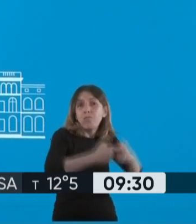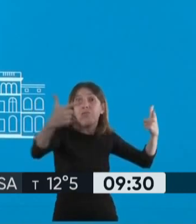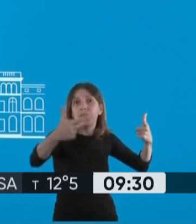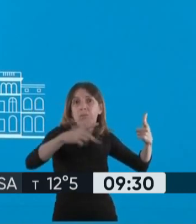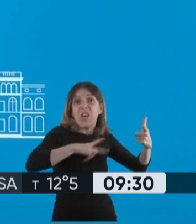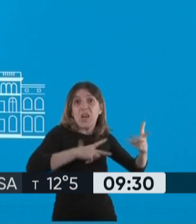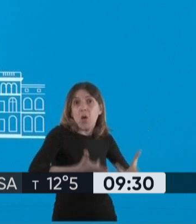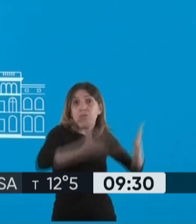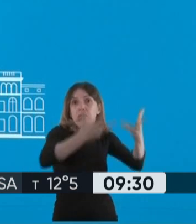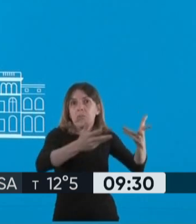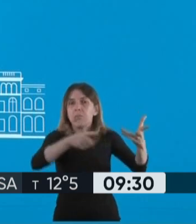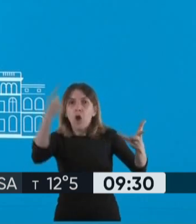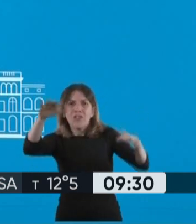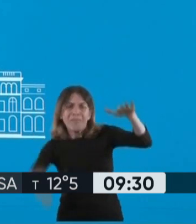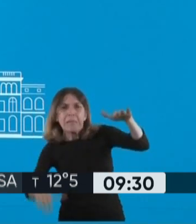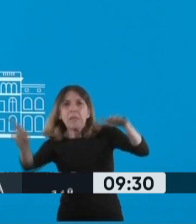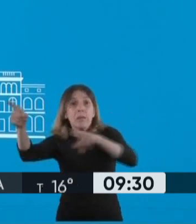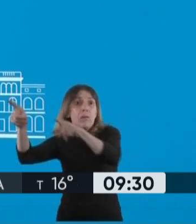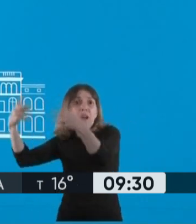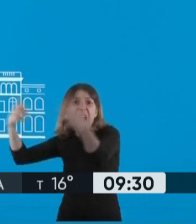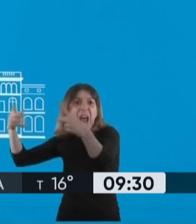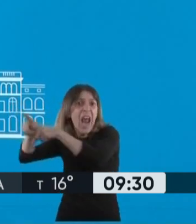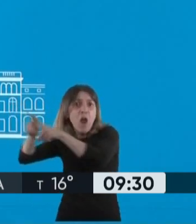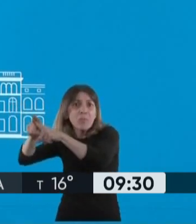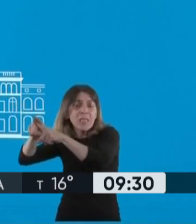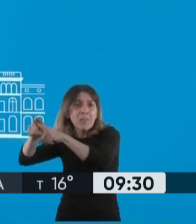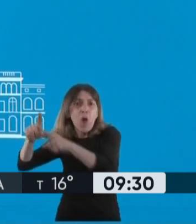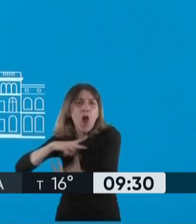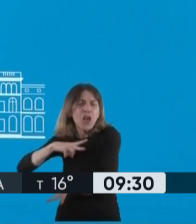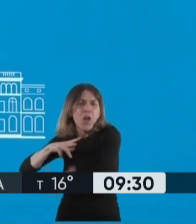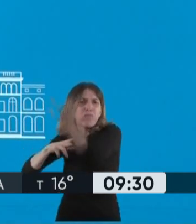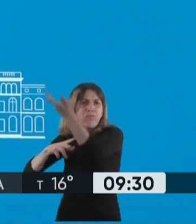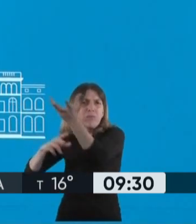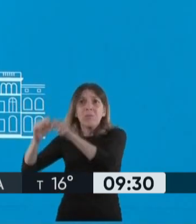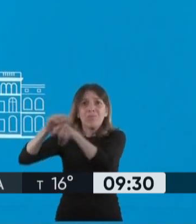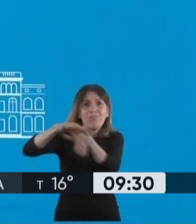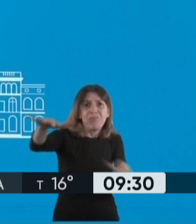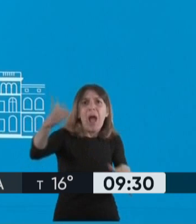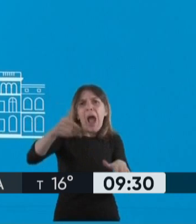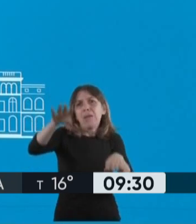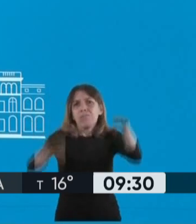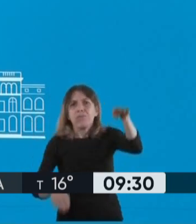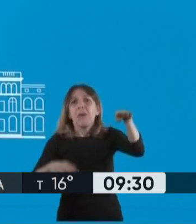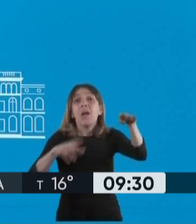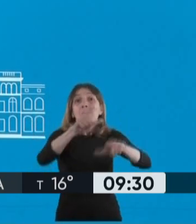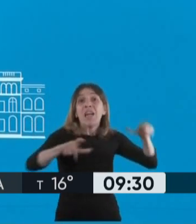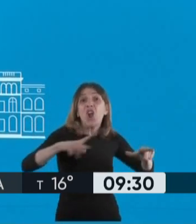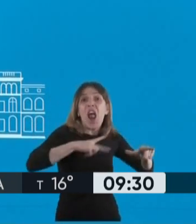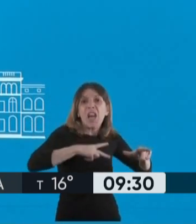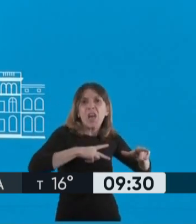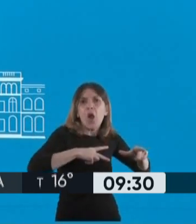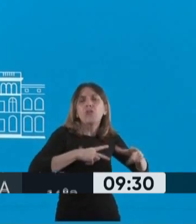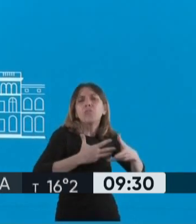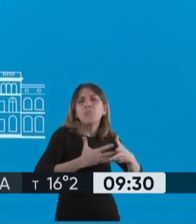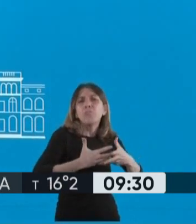en el mundo, sea la pandemia, sea la guerra, lo que hace es incrementar los niveles de desigualdad. Los ricos son cada vez más ricos, los pobres son cada vez